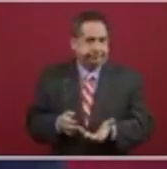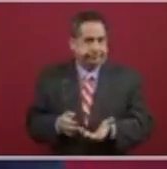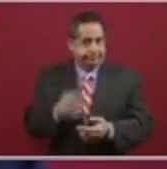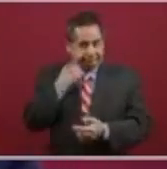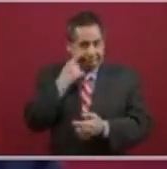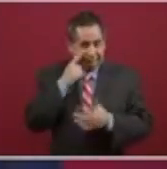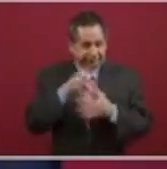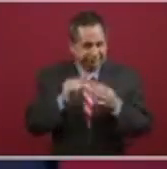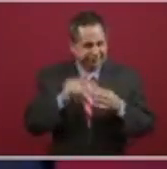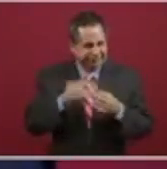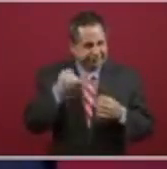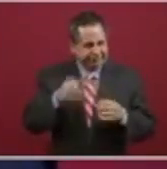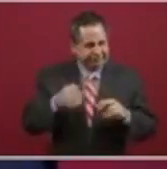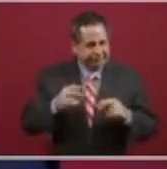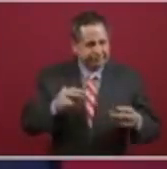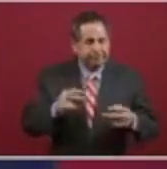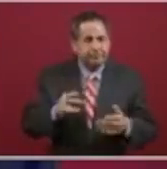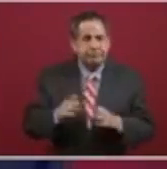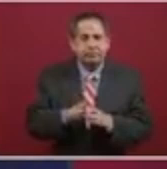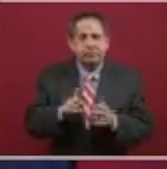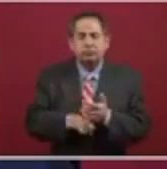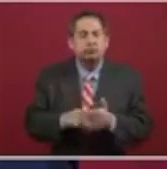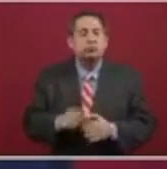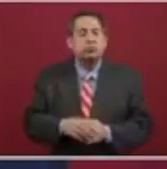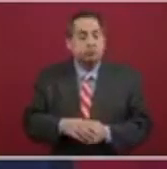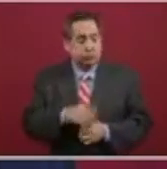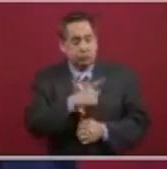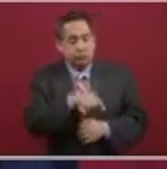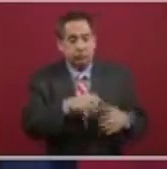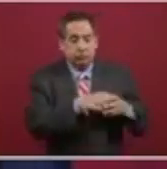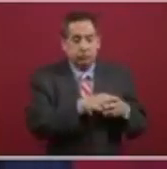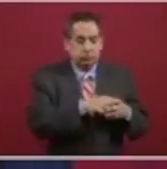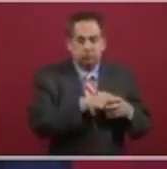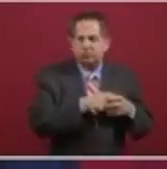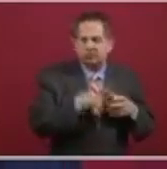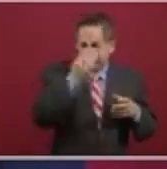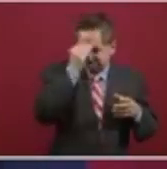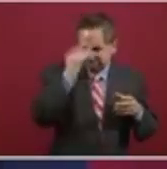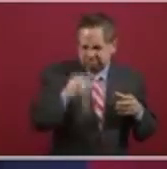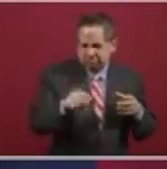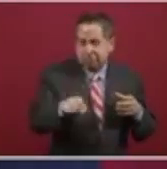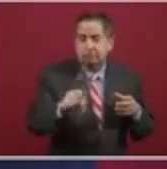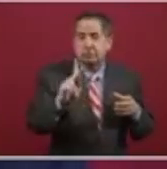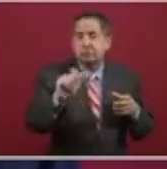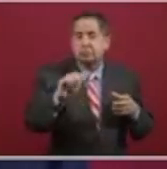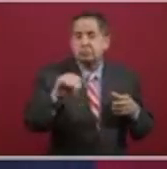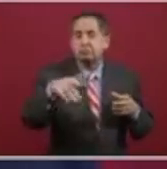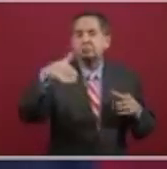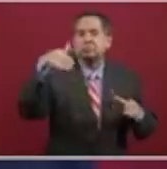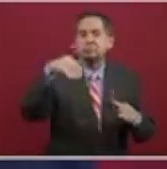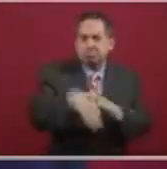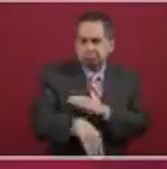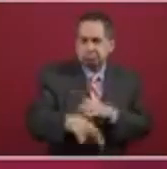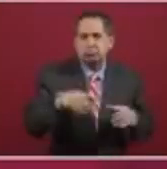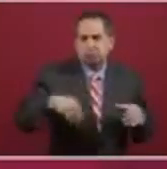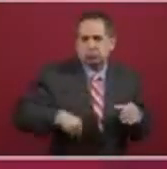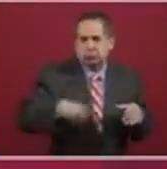Fíjense la paradoja. Ellos quebraron Pemex, endeudaron a Pemex.